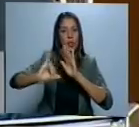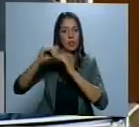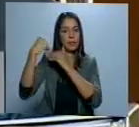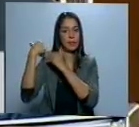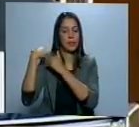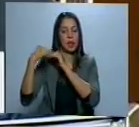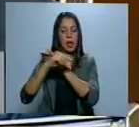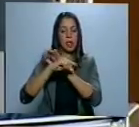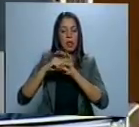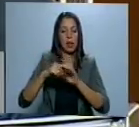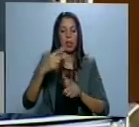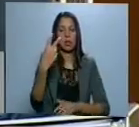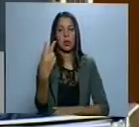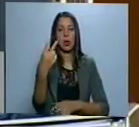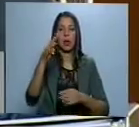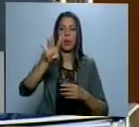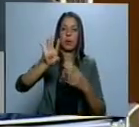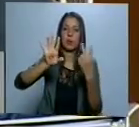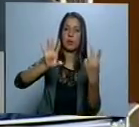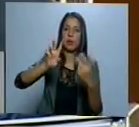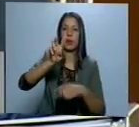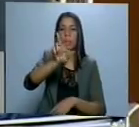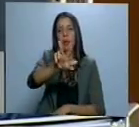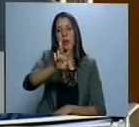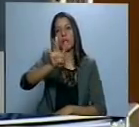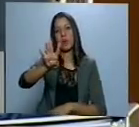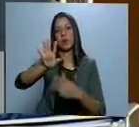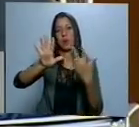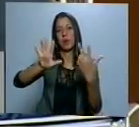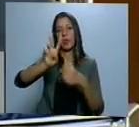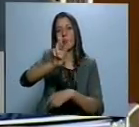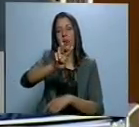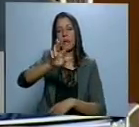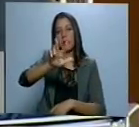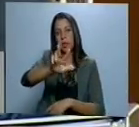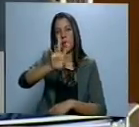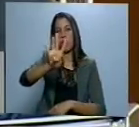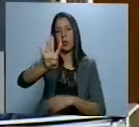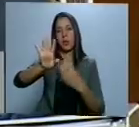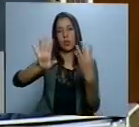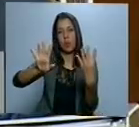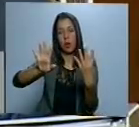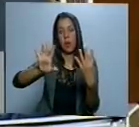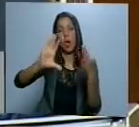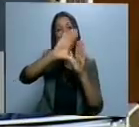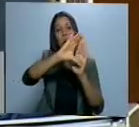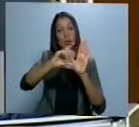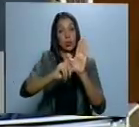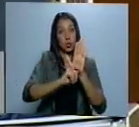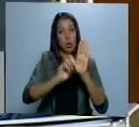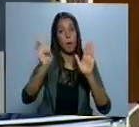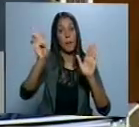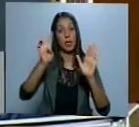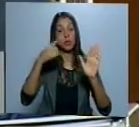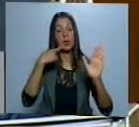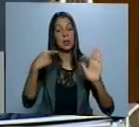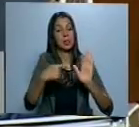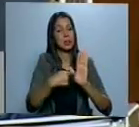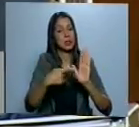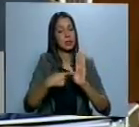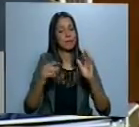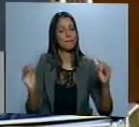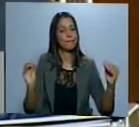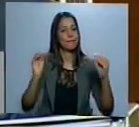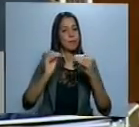en los artículos 347, 348 y 349 de la Constitución de la República Bolivariana de Venezuela, conforme al